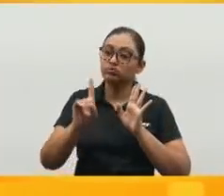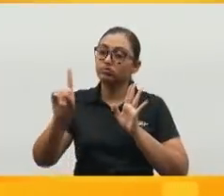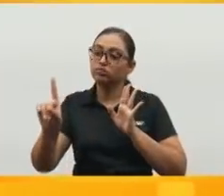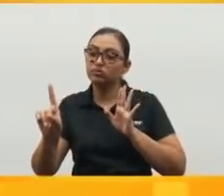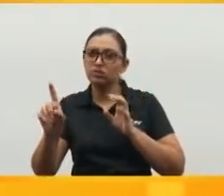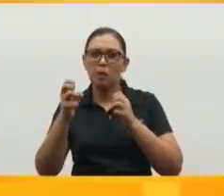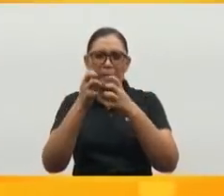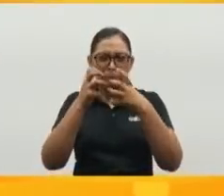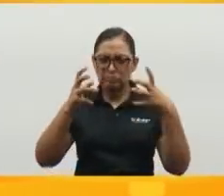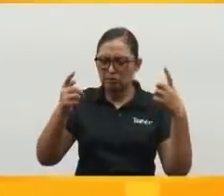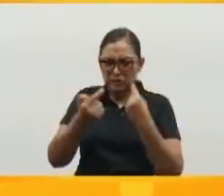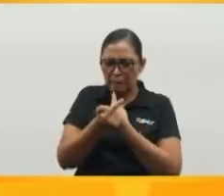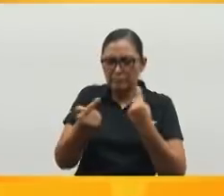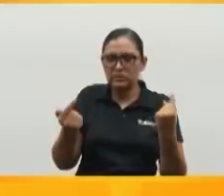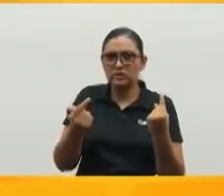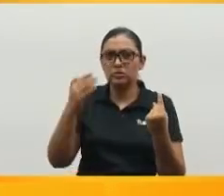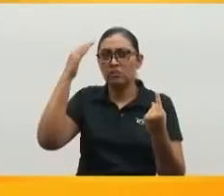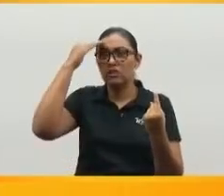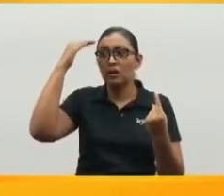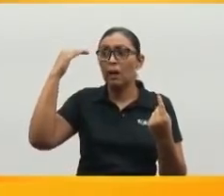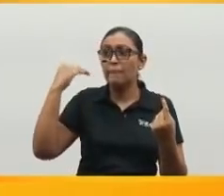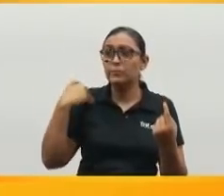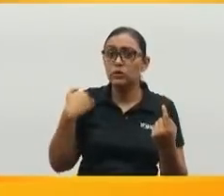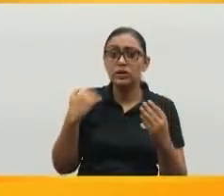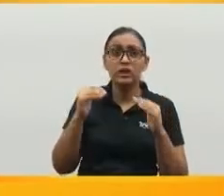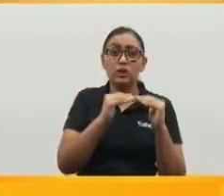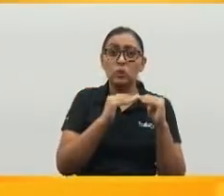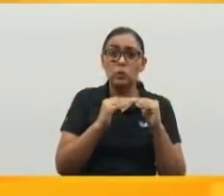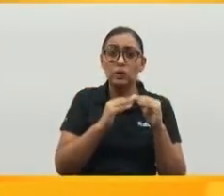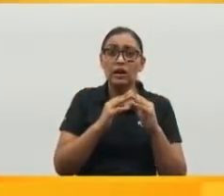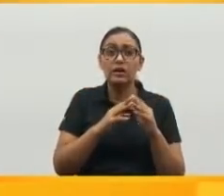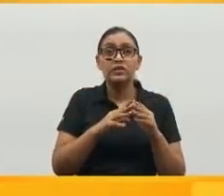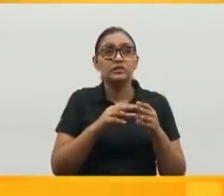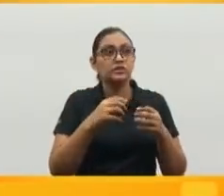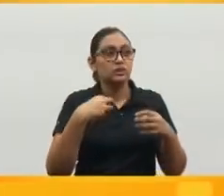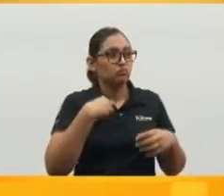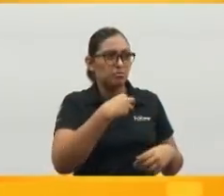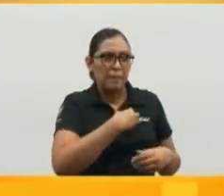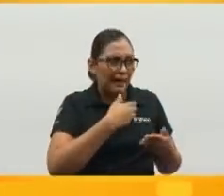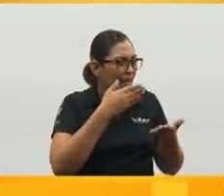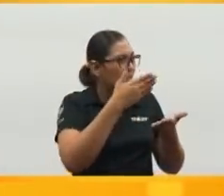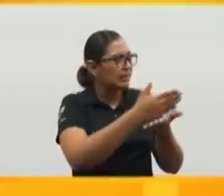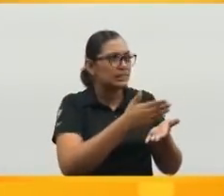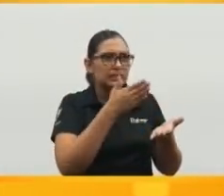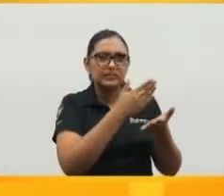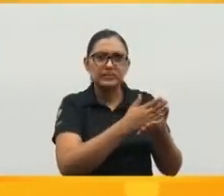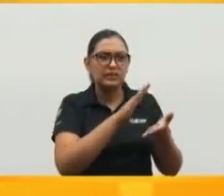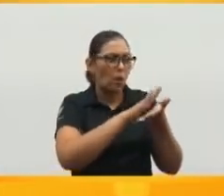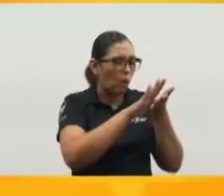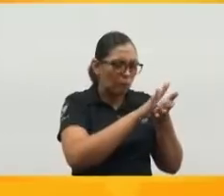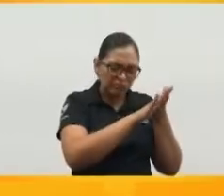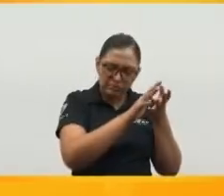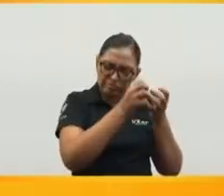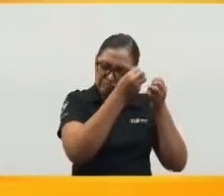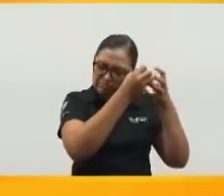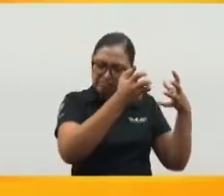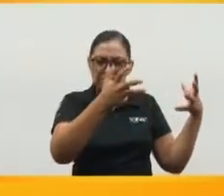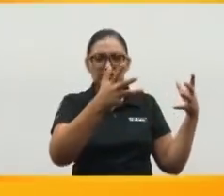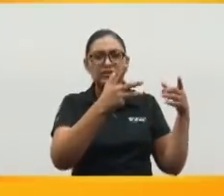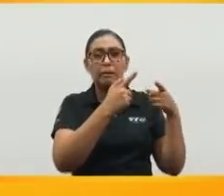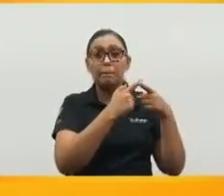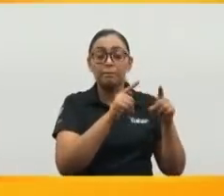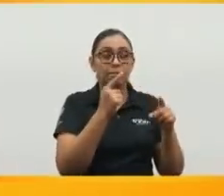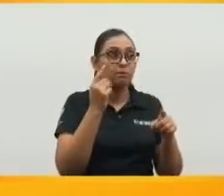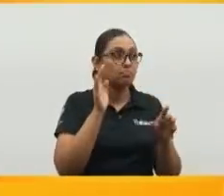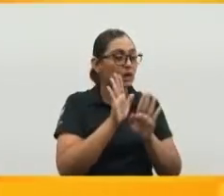sufrido de muchos médicos y gastado todo lo que tenía y nada había aprovechado, antes le iba peor. Cuando oyó hablar